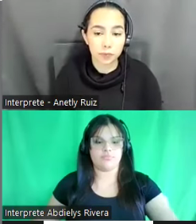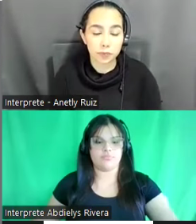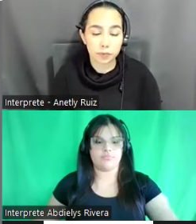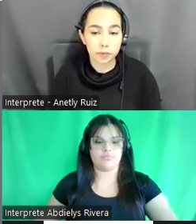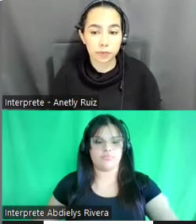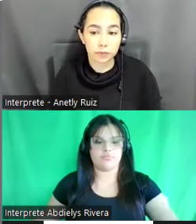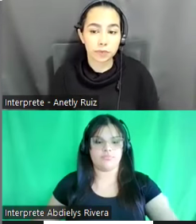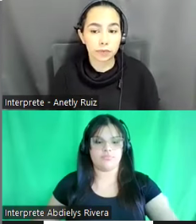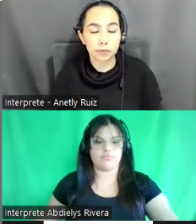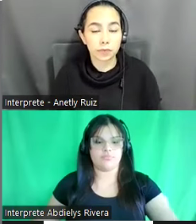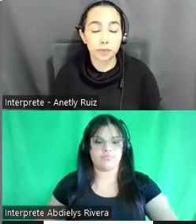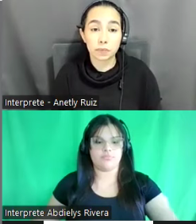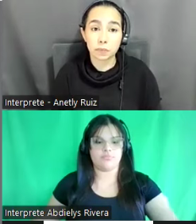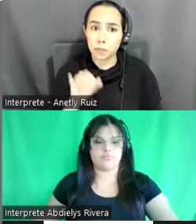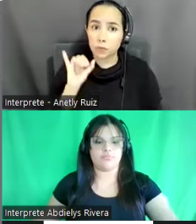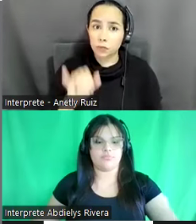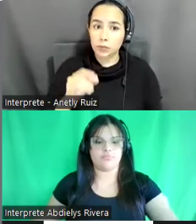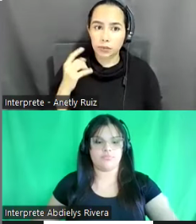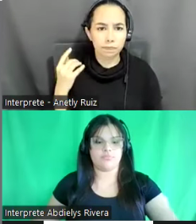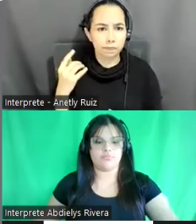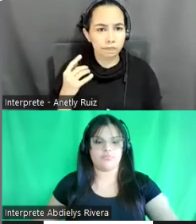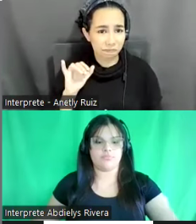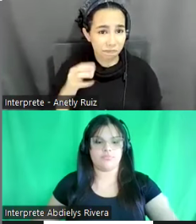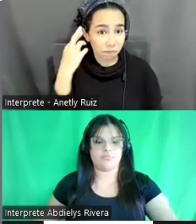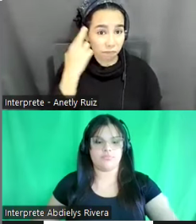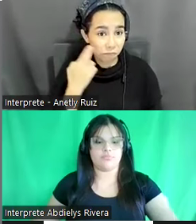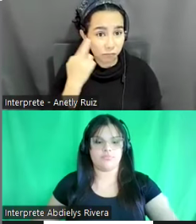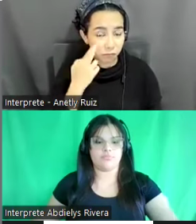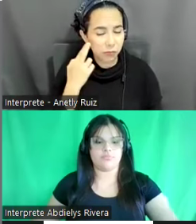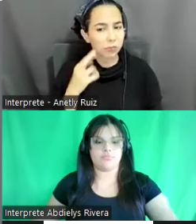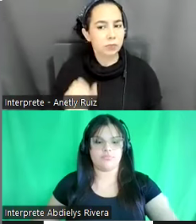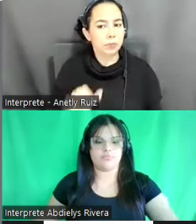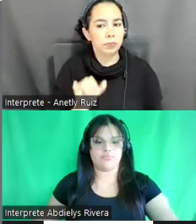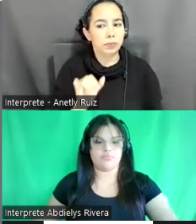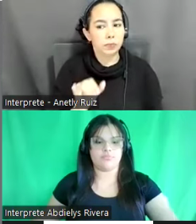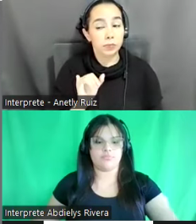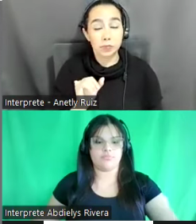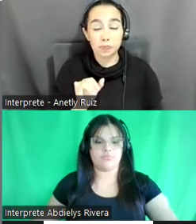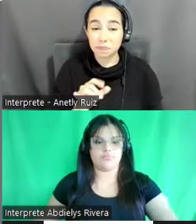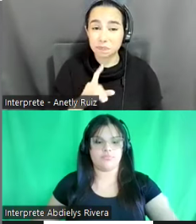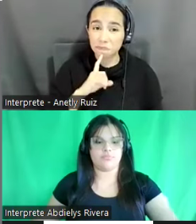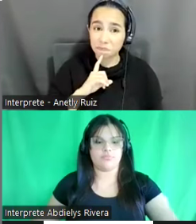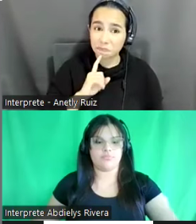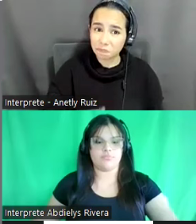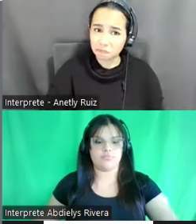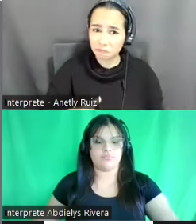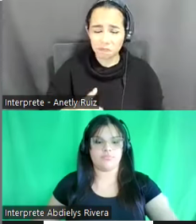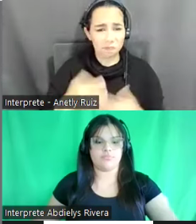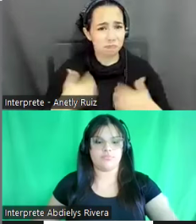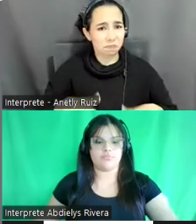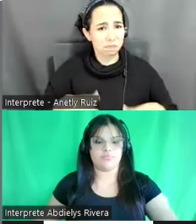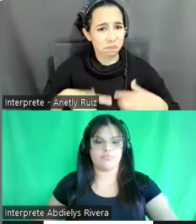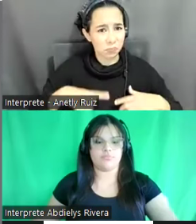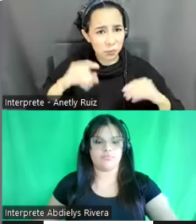Y es un factor bastante es un factor bastante impresionante y eso, ¿verdad?